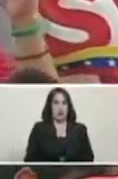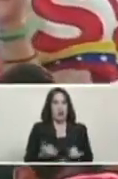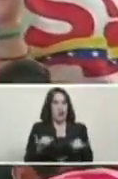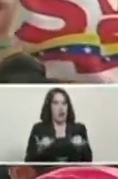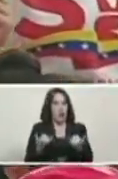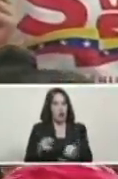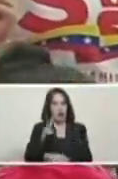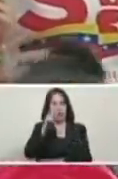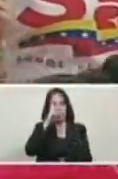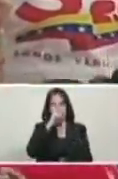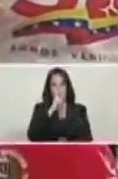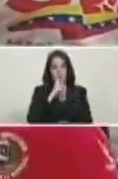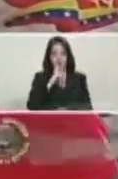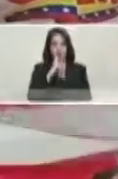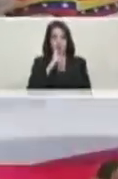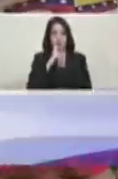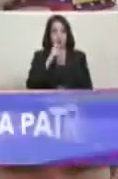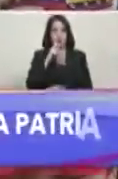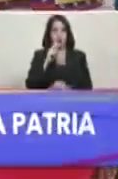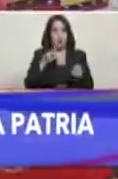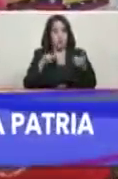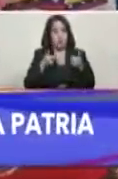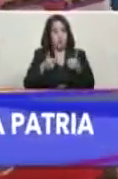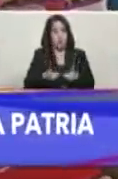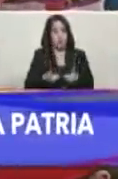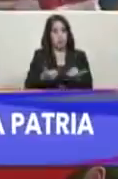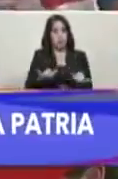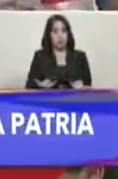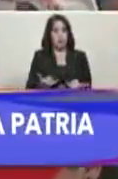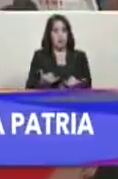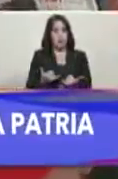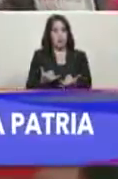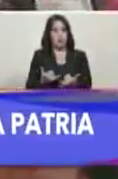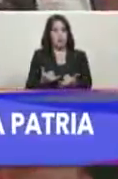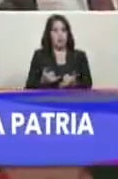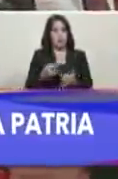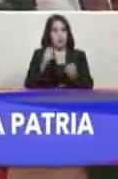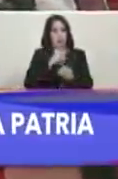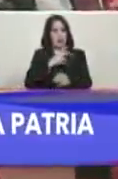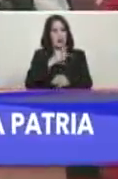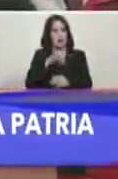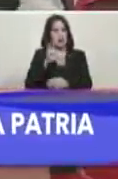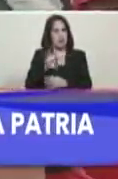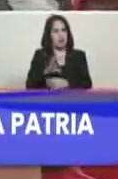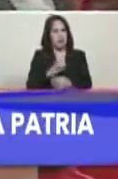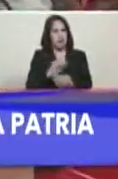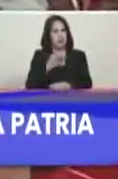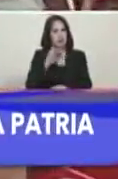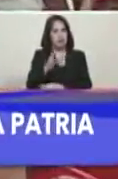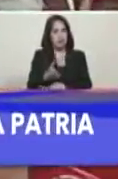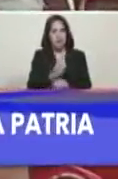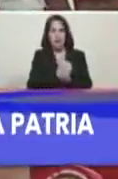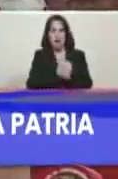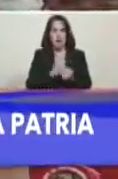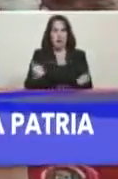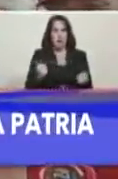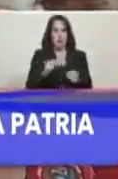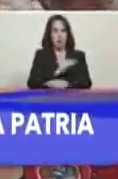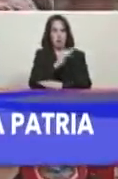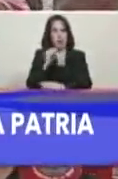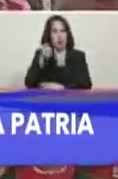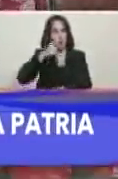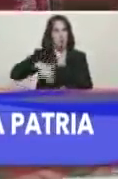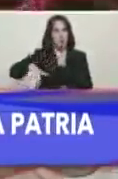exactamente 2 años nació el carné de la patria para traer amor y protección al pueblo de